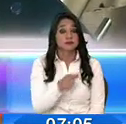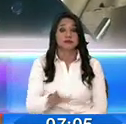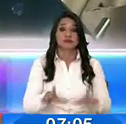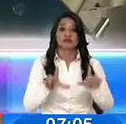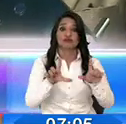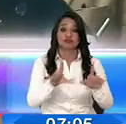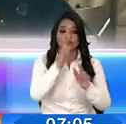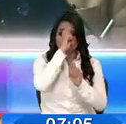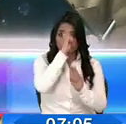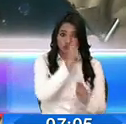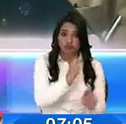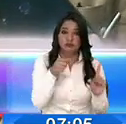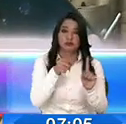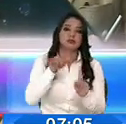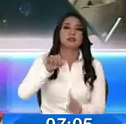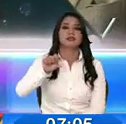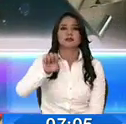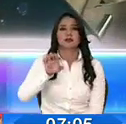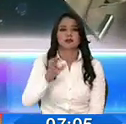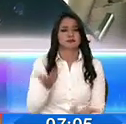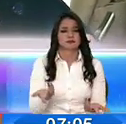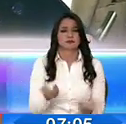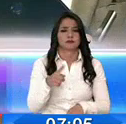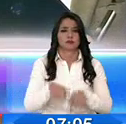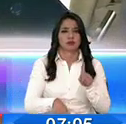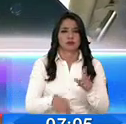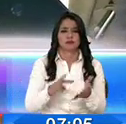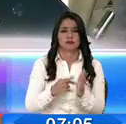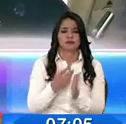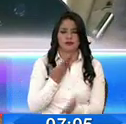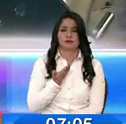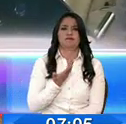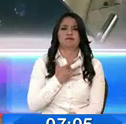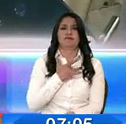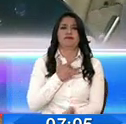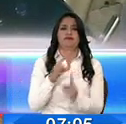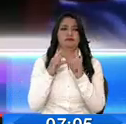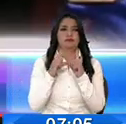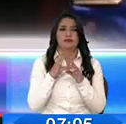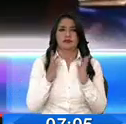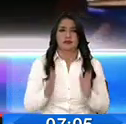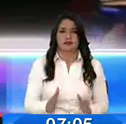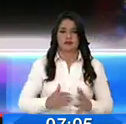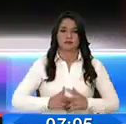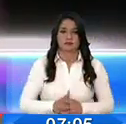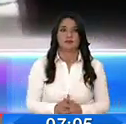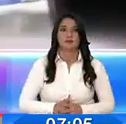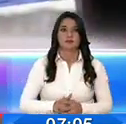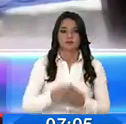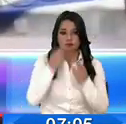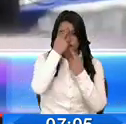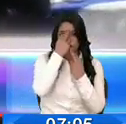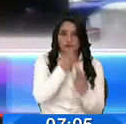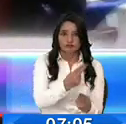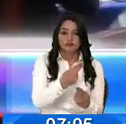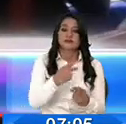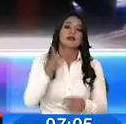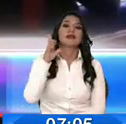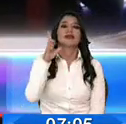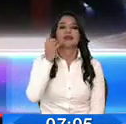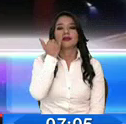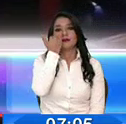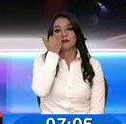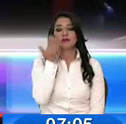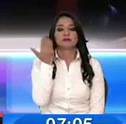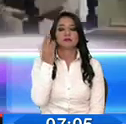al señor isa es un acto que ha ofendió a la inmensa mayoría de quite news la distinción al líder indígena se lo otorgó el